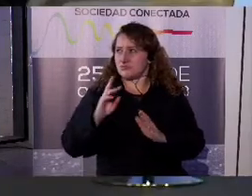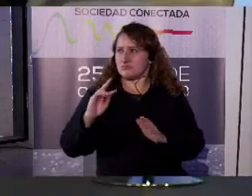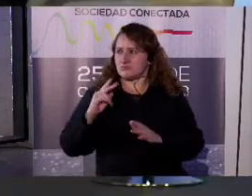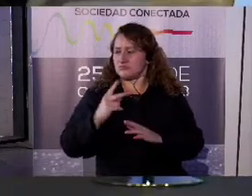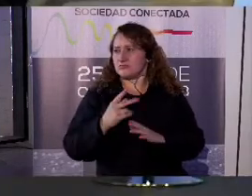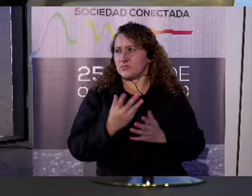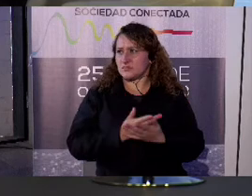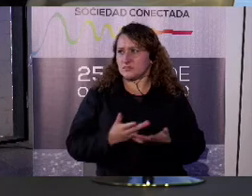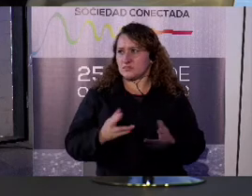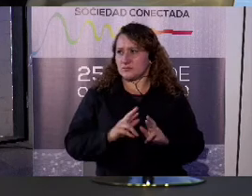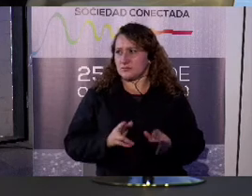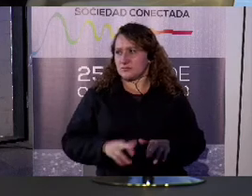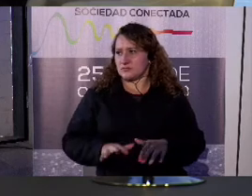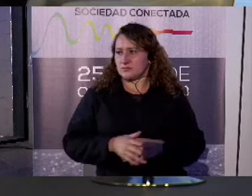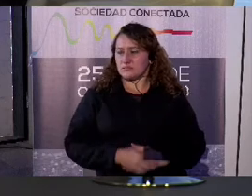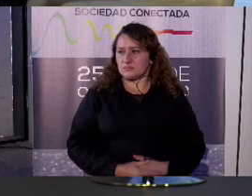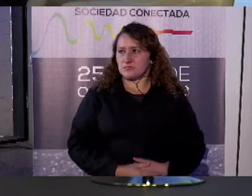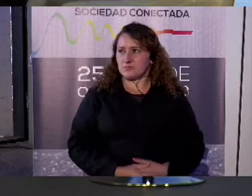cosas